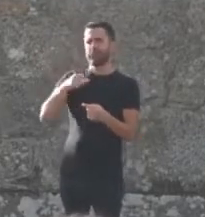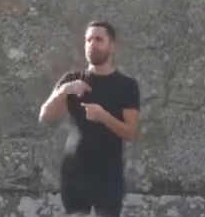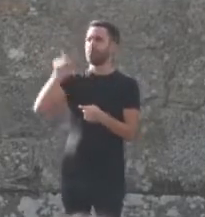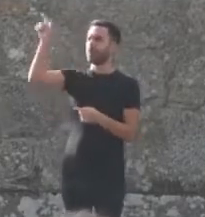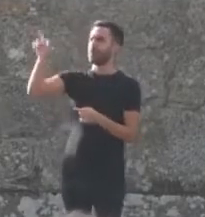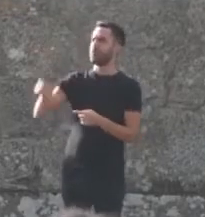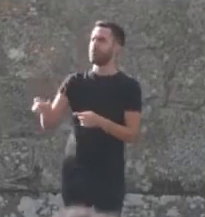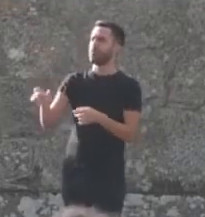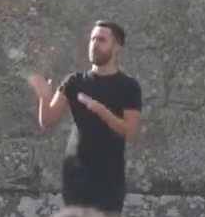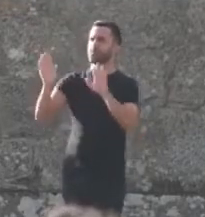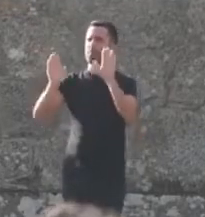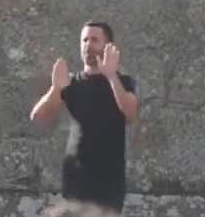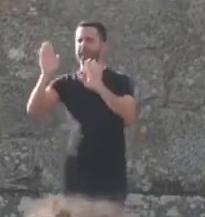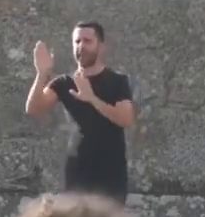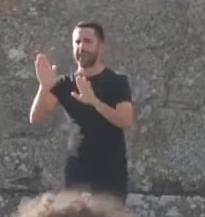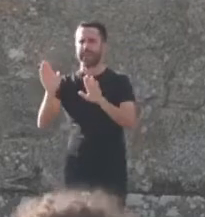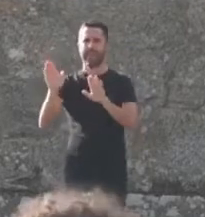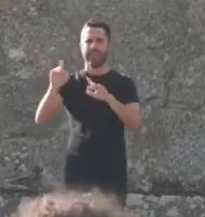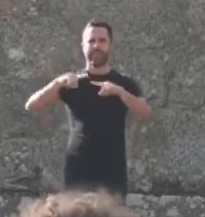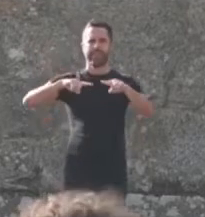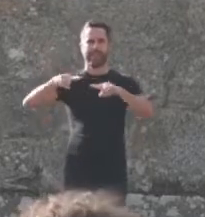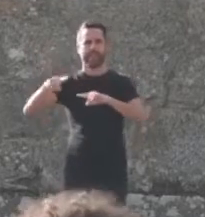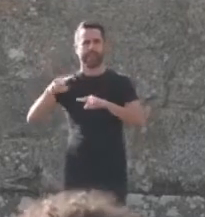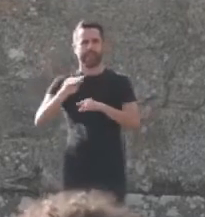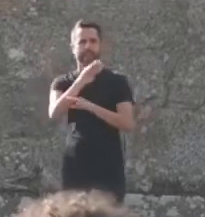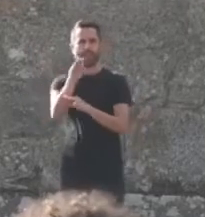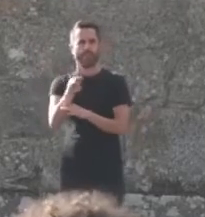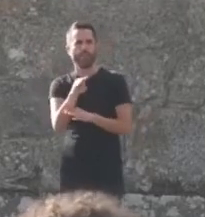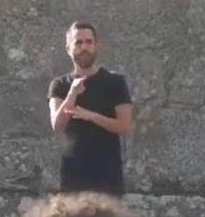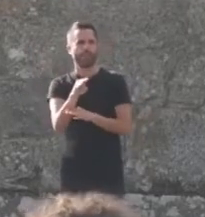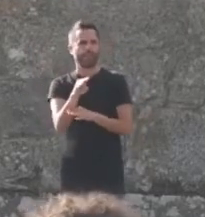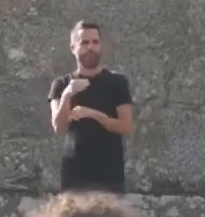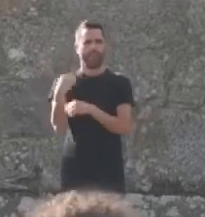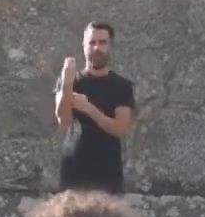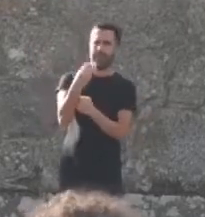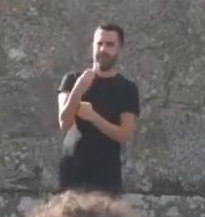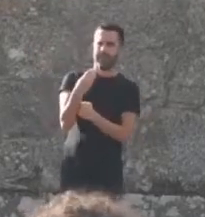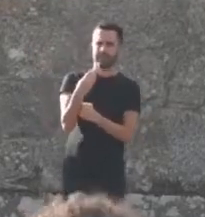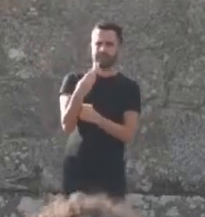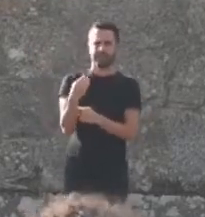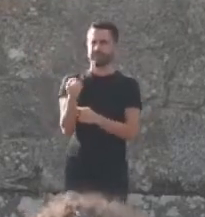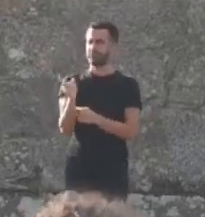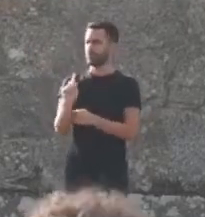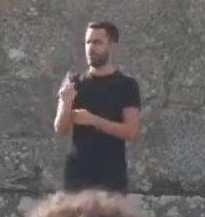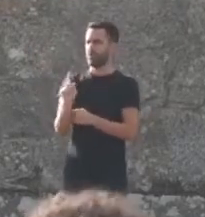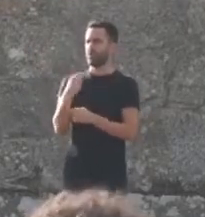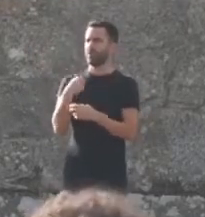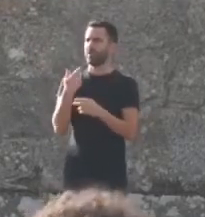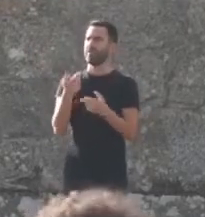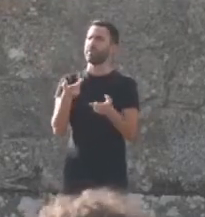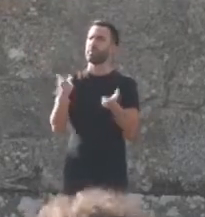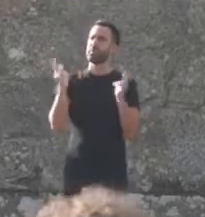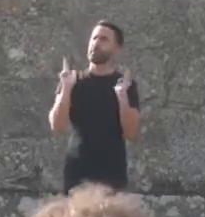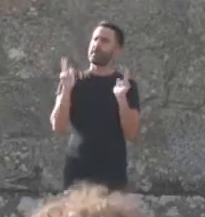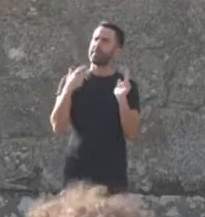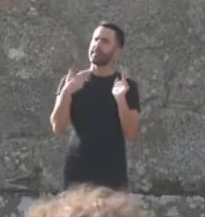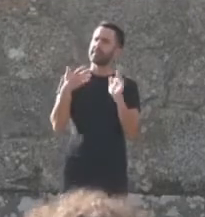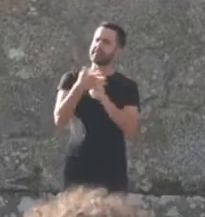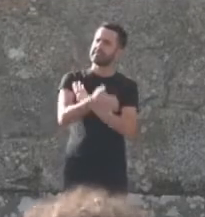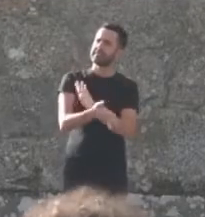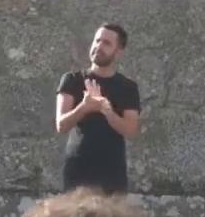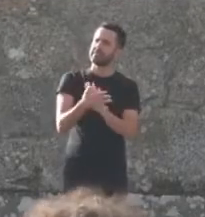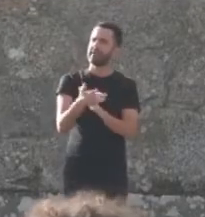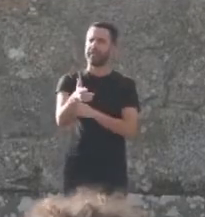que dirixa, que coide, que vele, por non. A democracia consiste en exercer os dereitos e